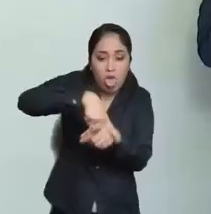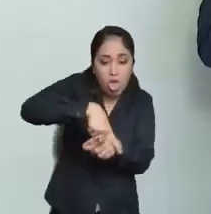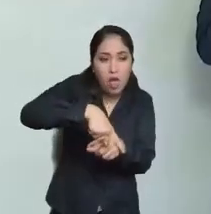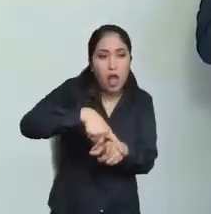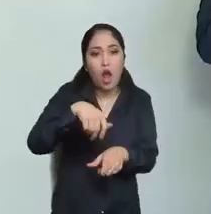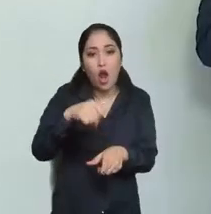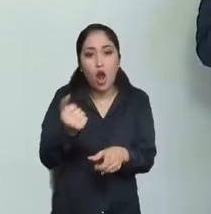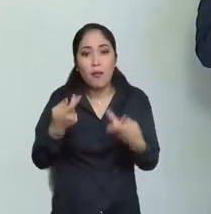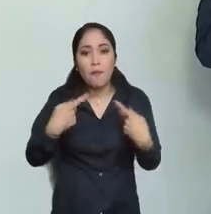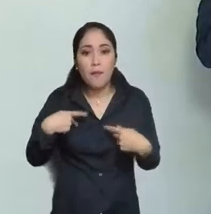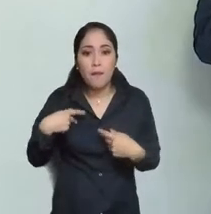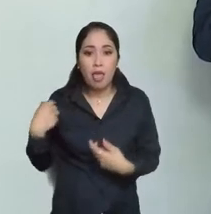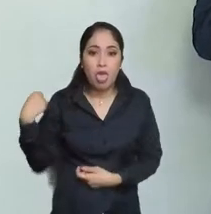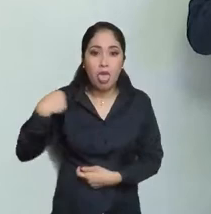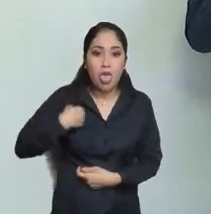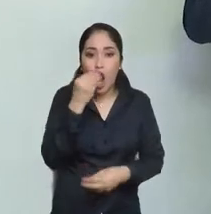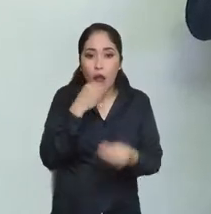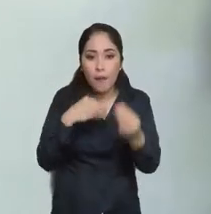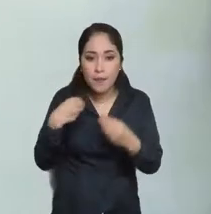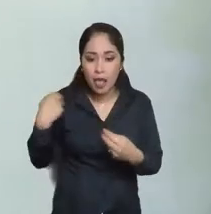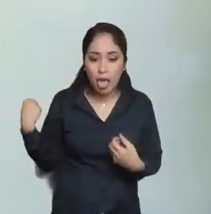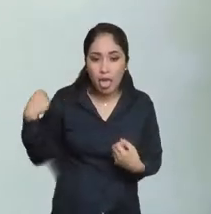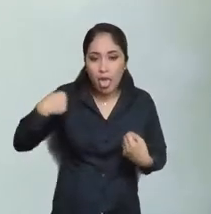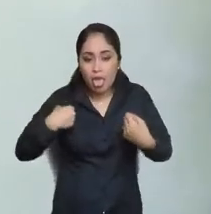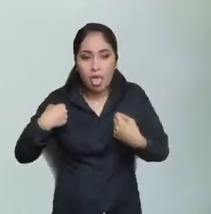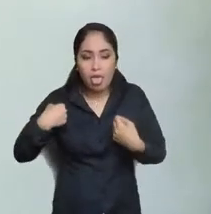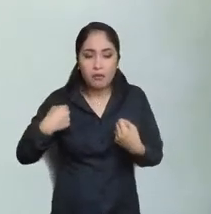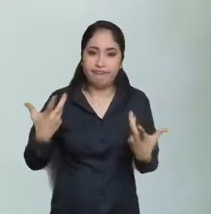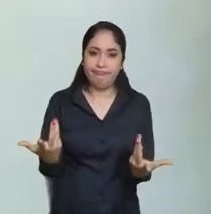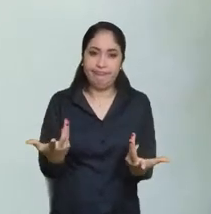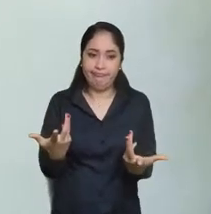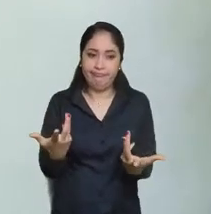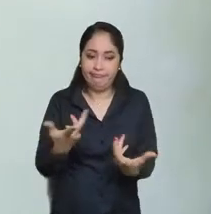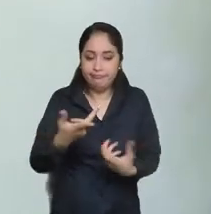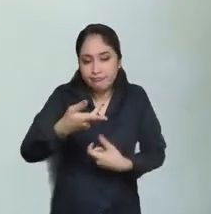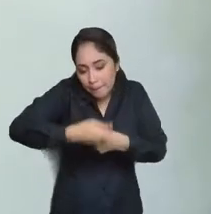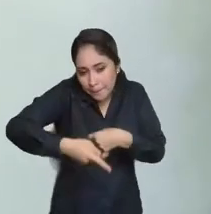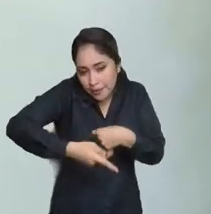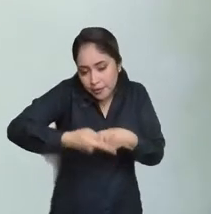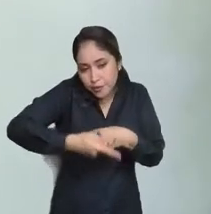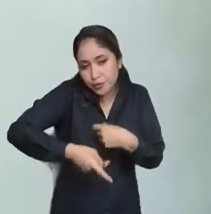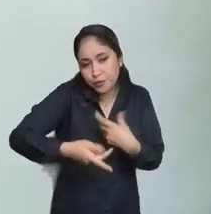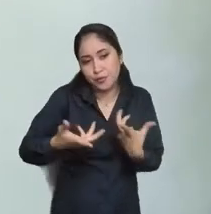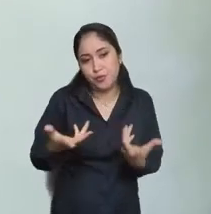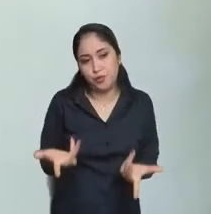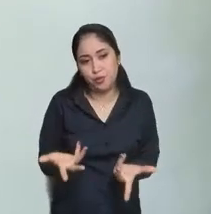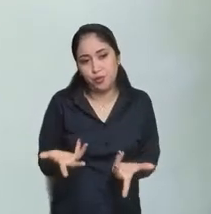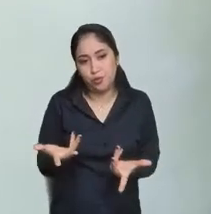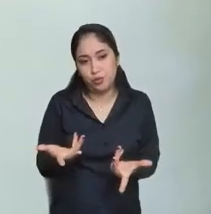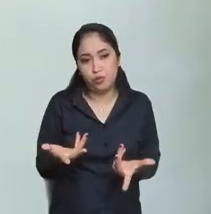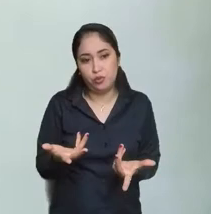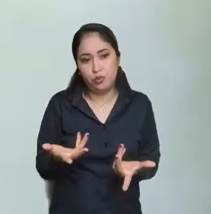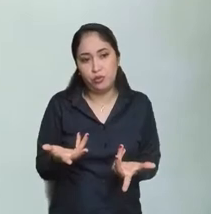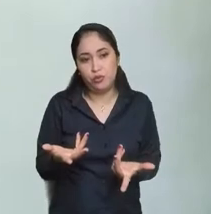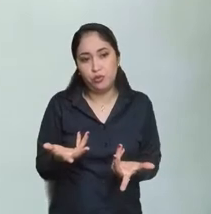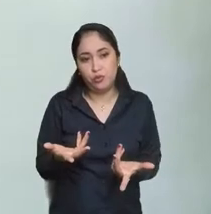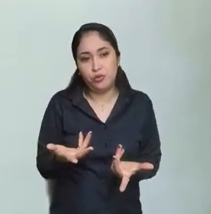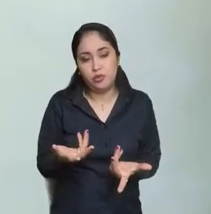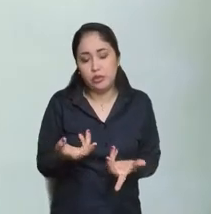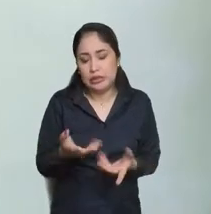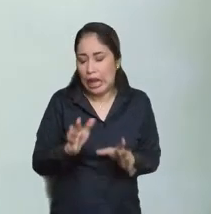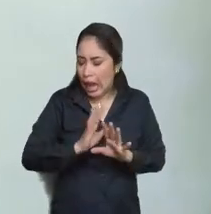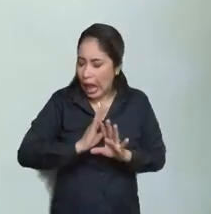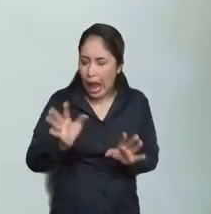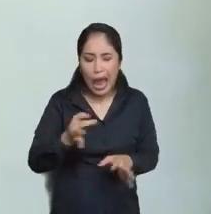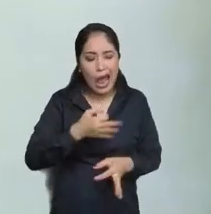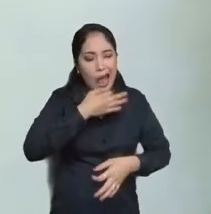están moviéndose en condiciones de mucho, mucho peligro. Claro que estamos haciendo, hemos hecho un llamado, hicimos